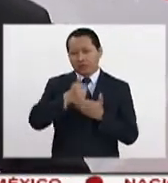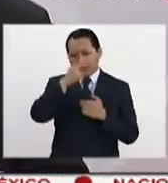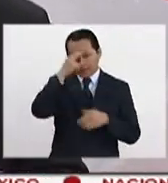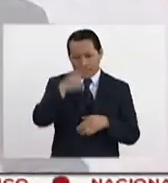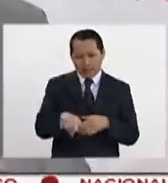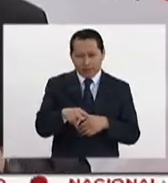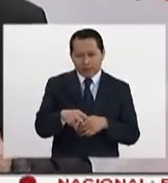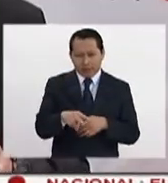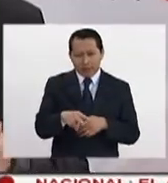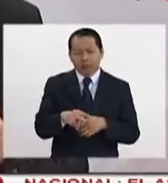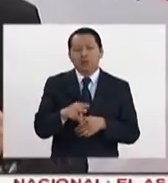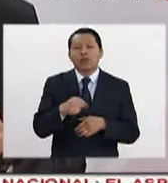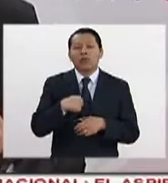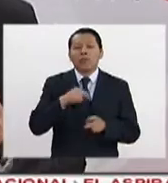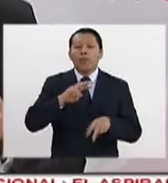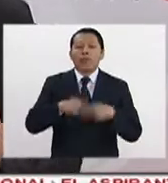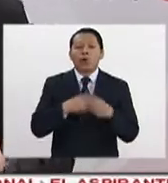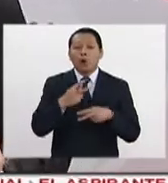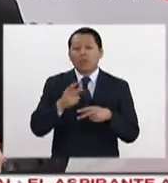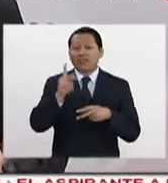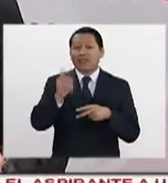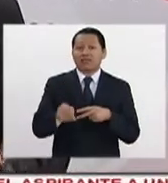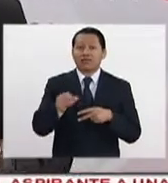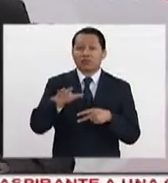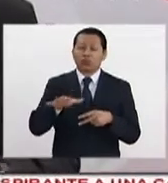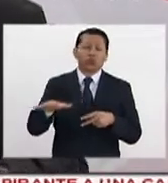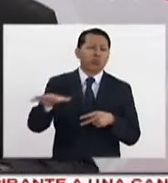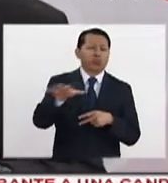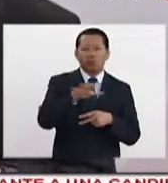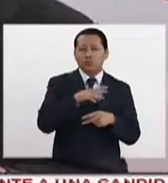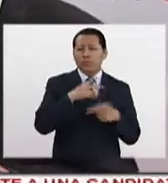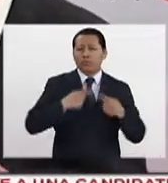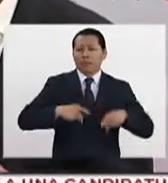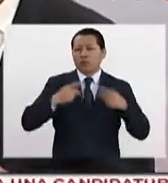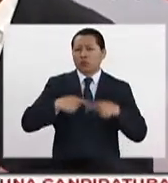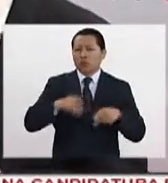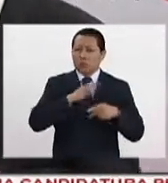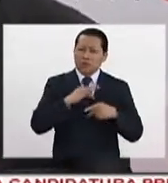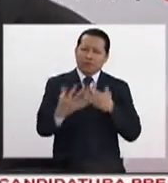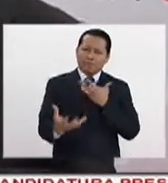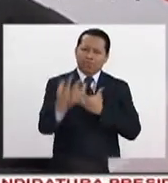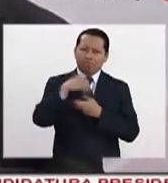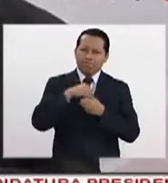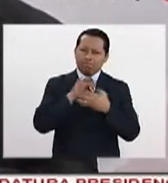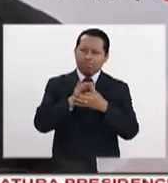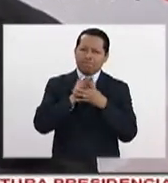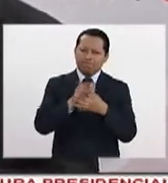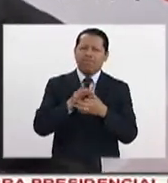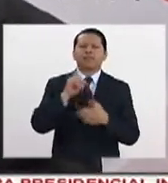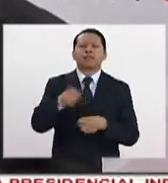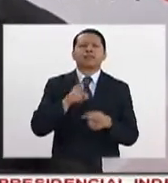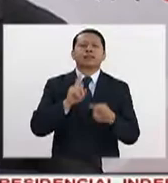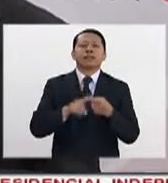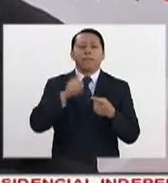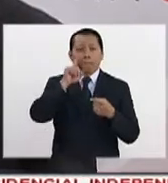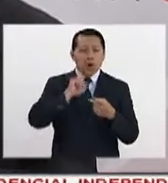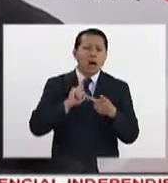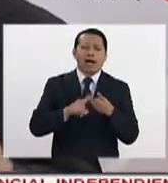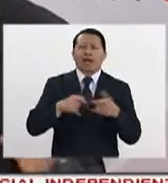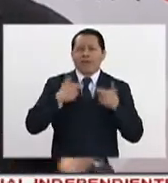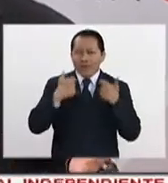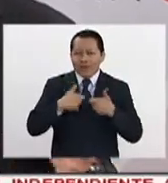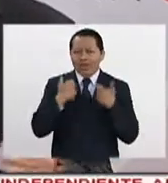de México, que voy a sumar a todos a este proyecto, empezando por las mujeres, por los